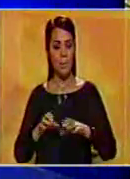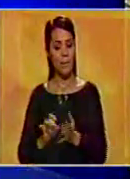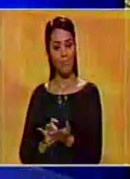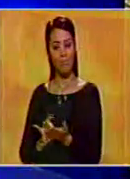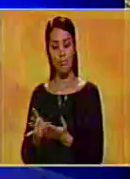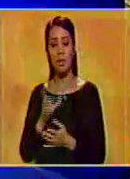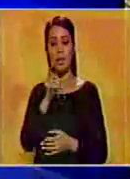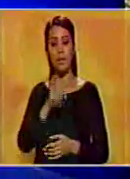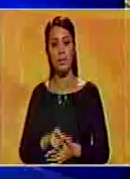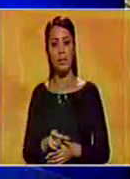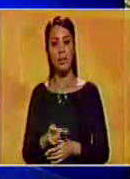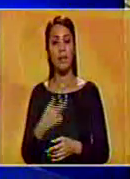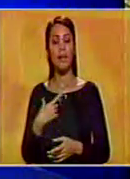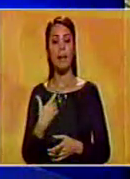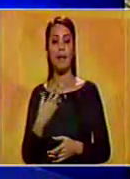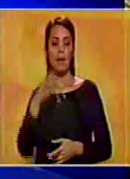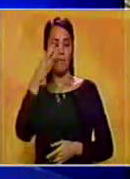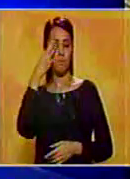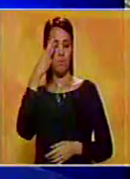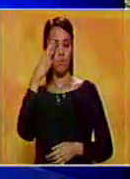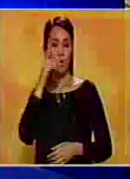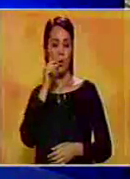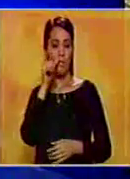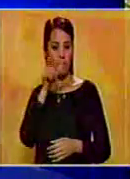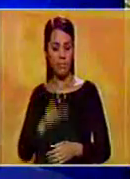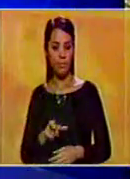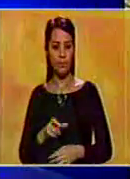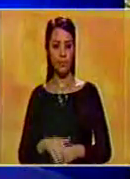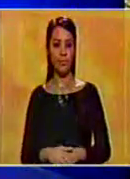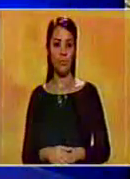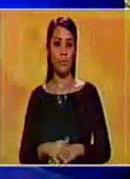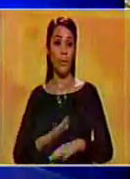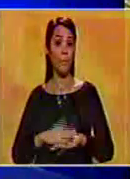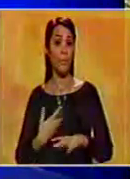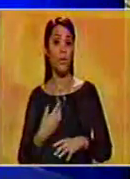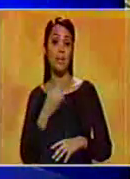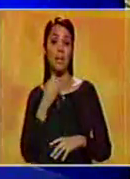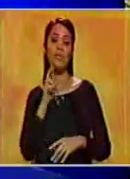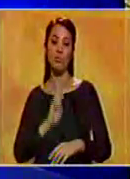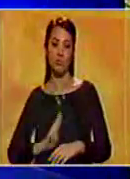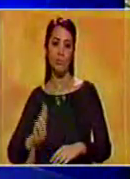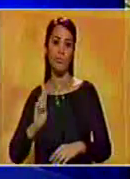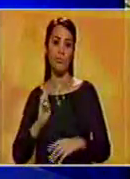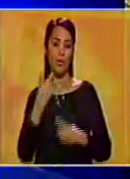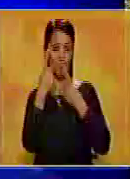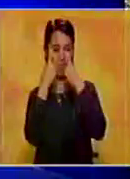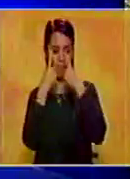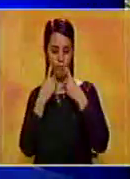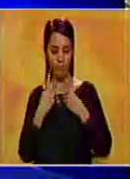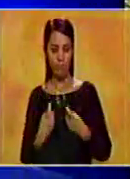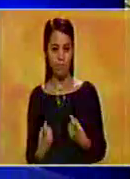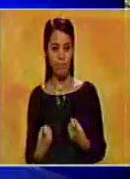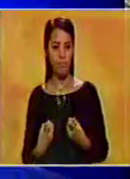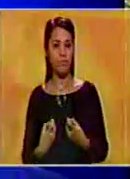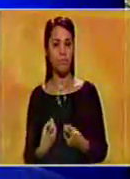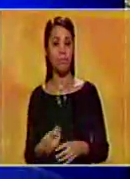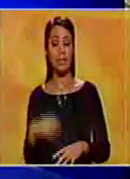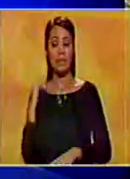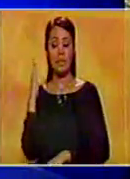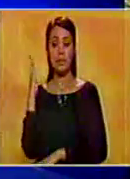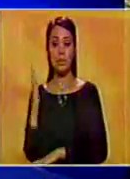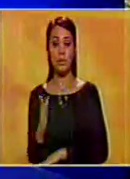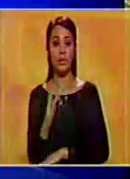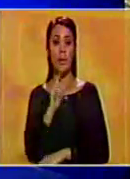suspensión del jugador de los Navegantes del Magallanes, Jesús Valdés, tras dar positivo en una prueba antidopaje. El dominicano fue sancionado